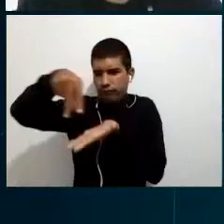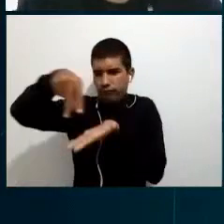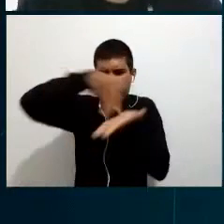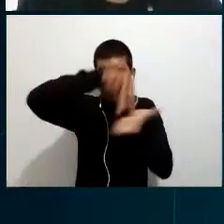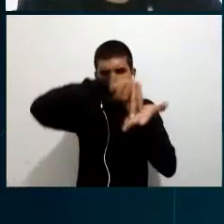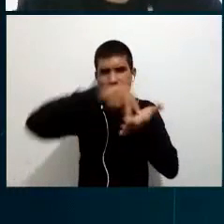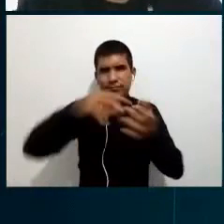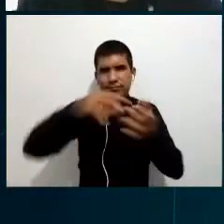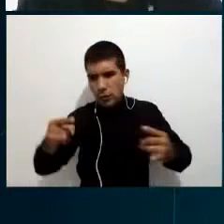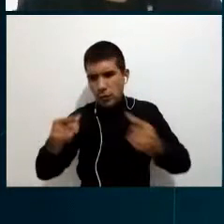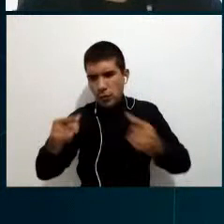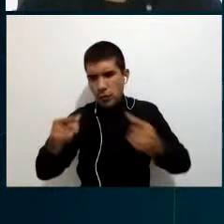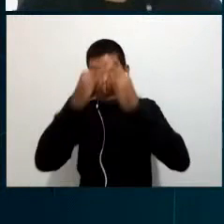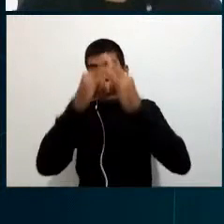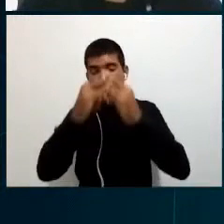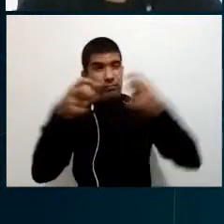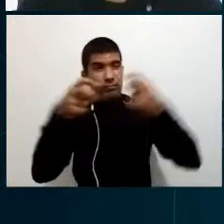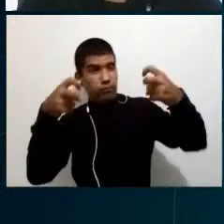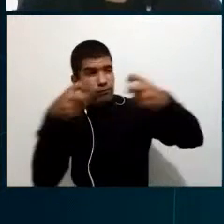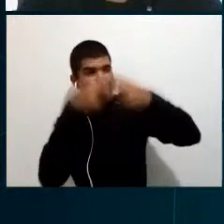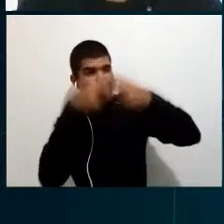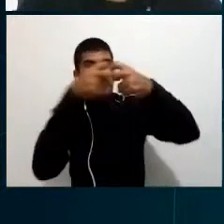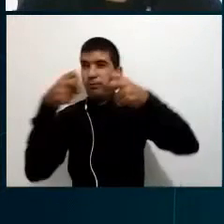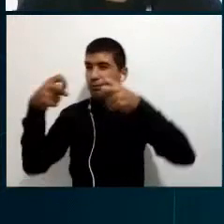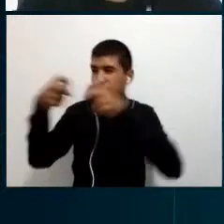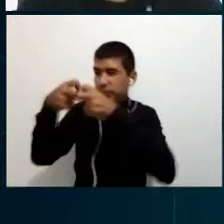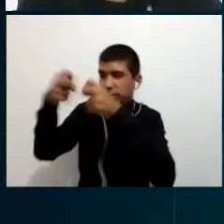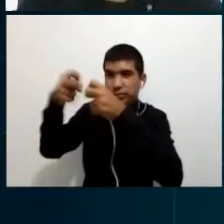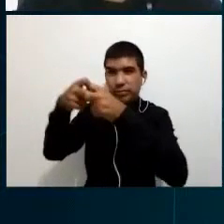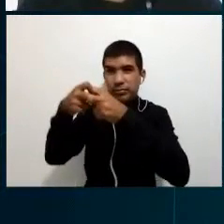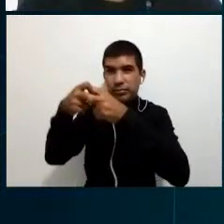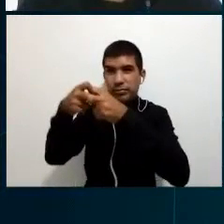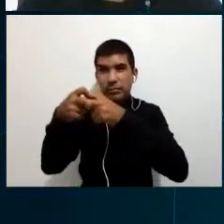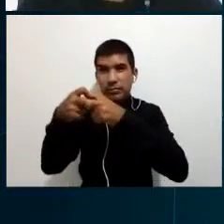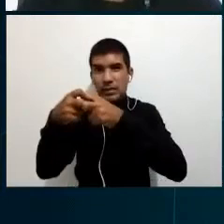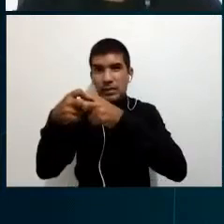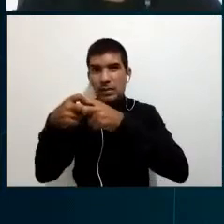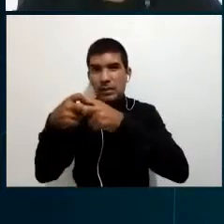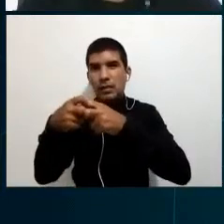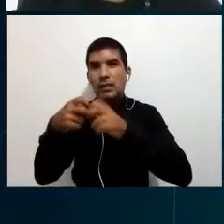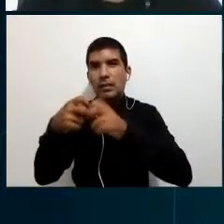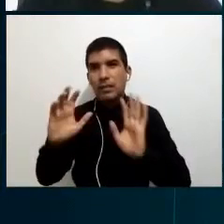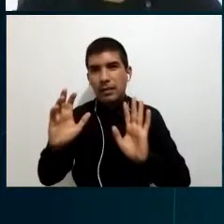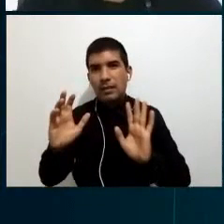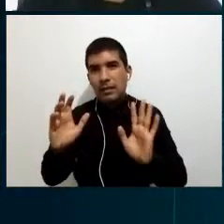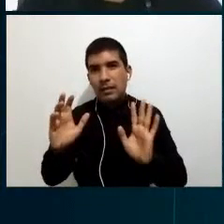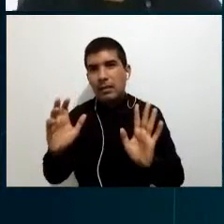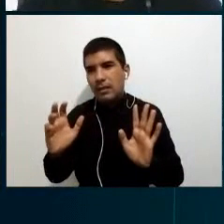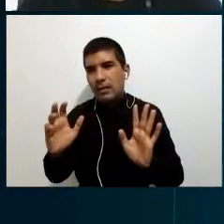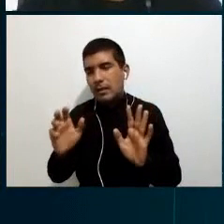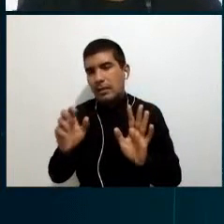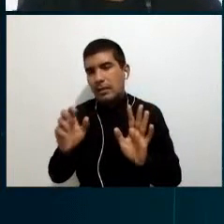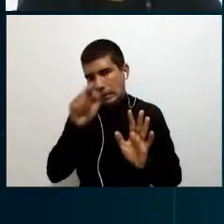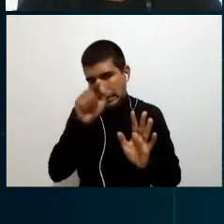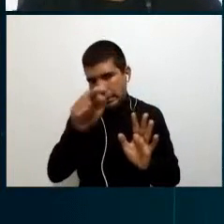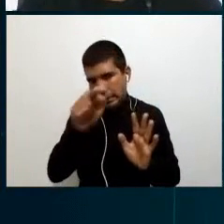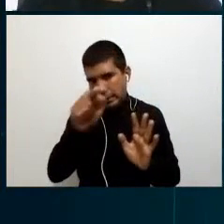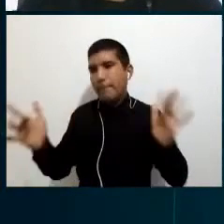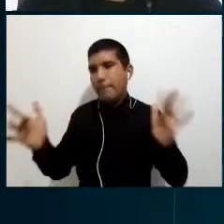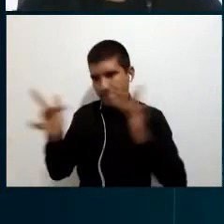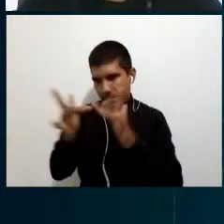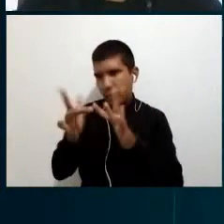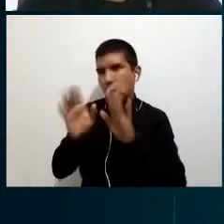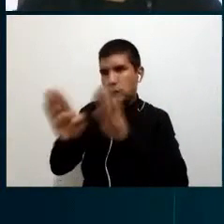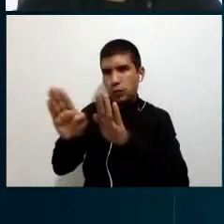donde les mostraba una subestación convencional, aislada, pues, en el mismo aire,